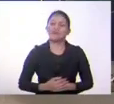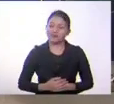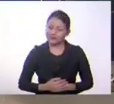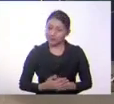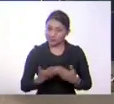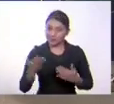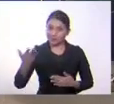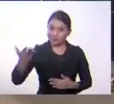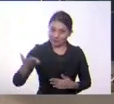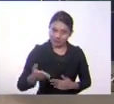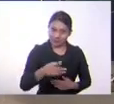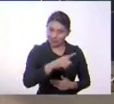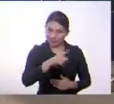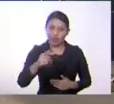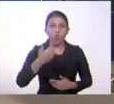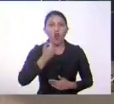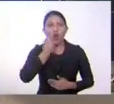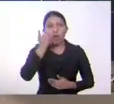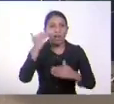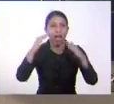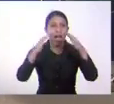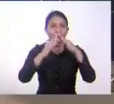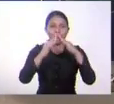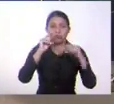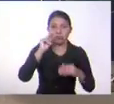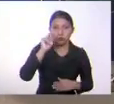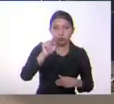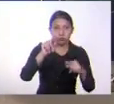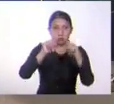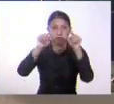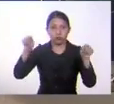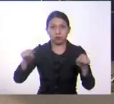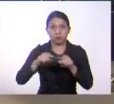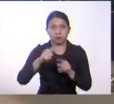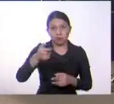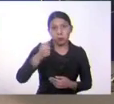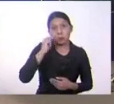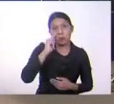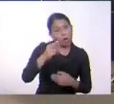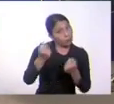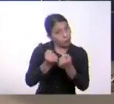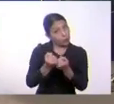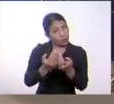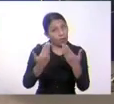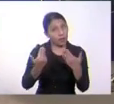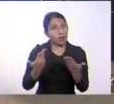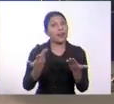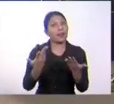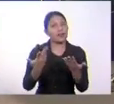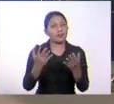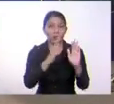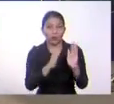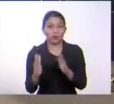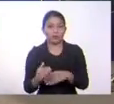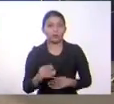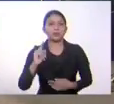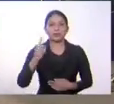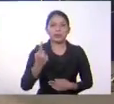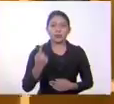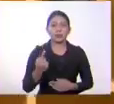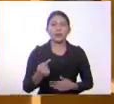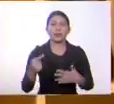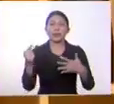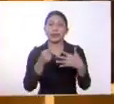si invitamos a los chicos en casa a que nos ayuden a ordenarlo? Excelente. A ver, tenemos en primer lugar los tipos.